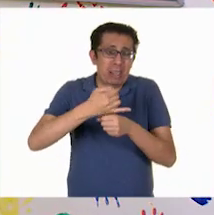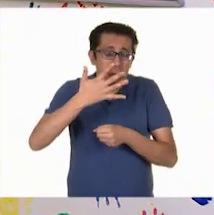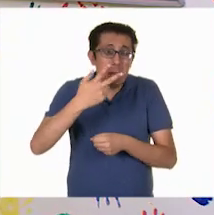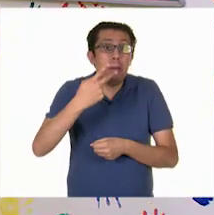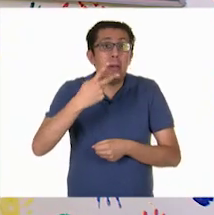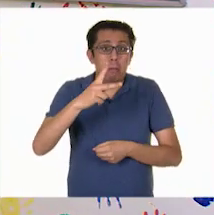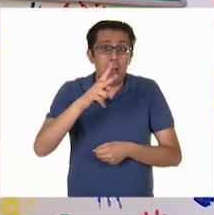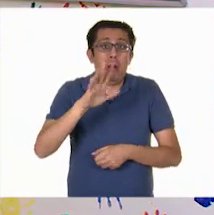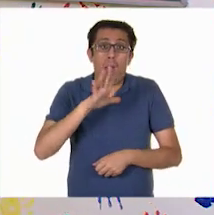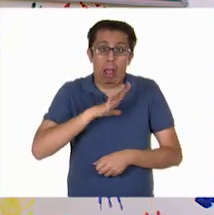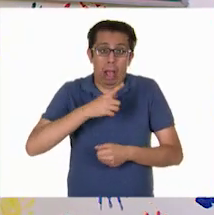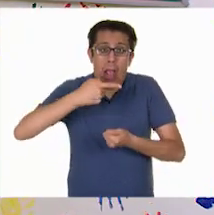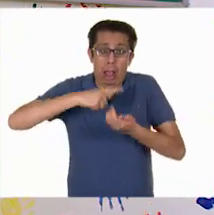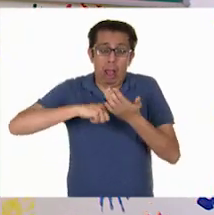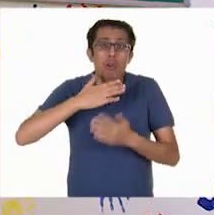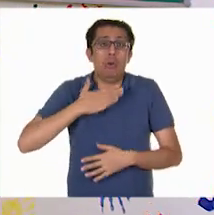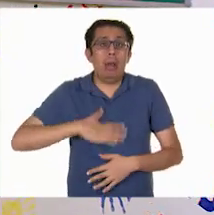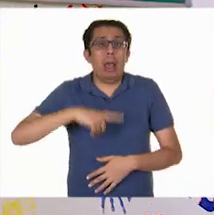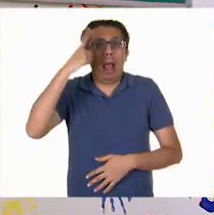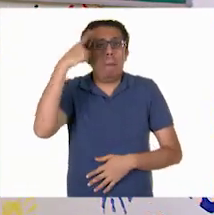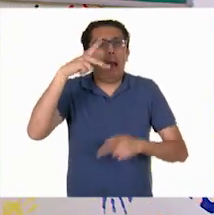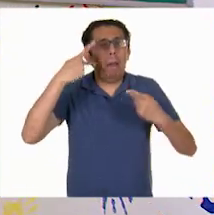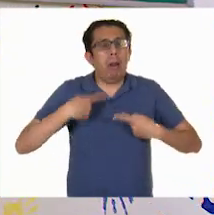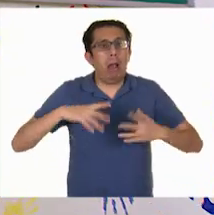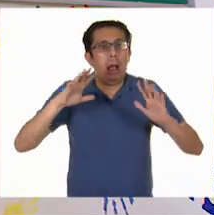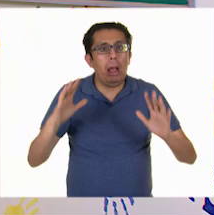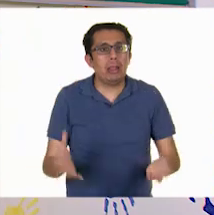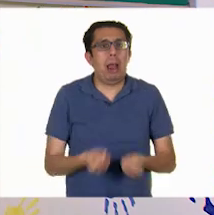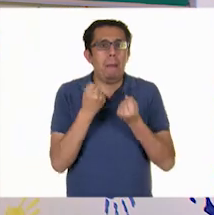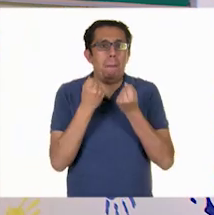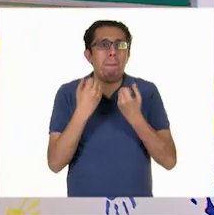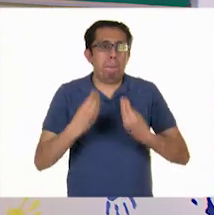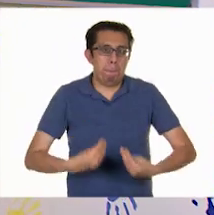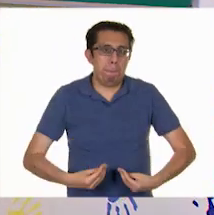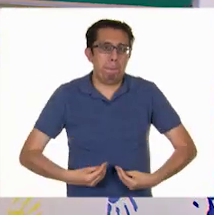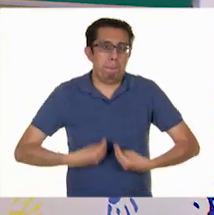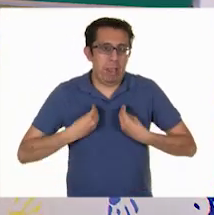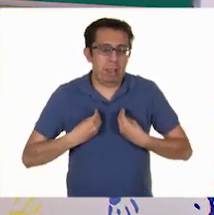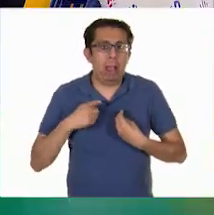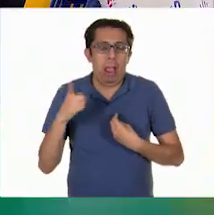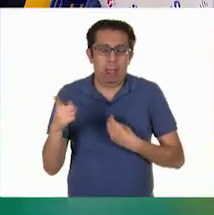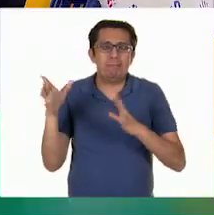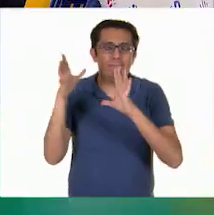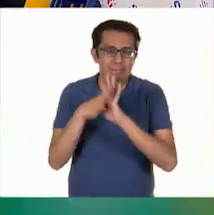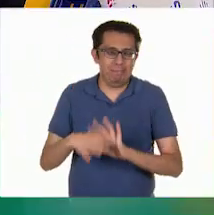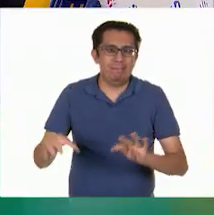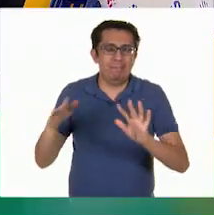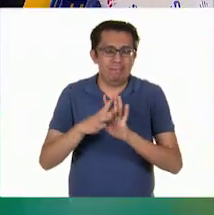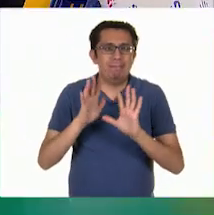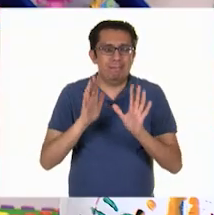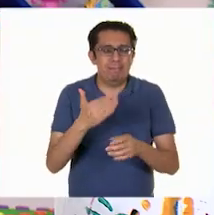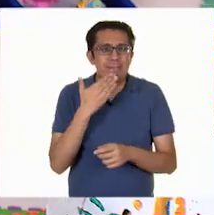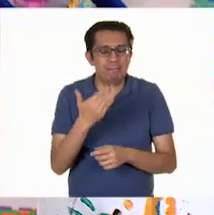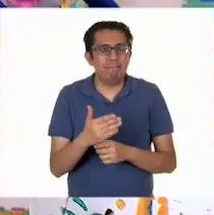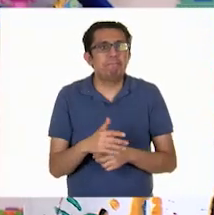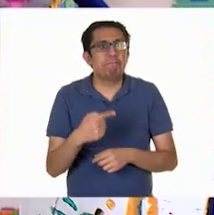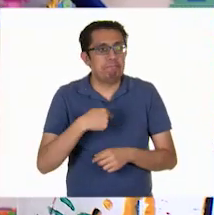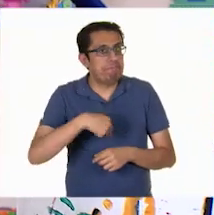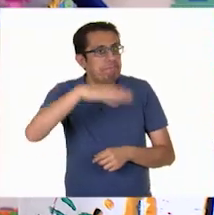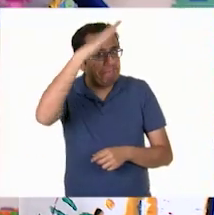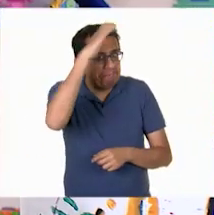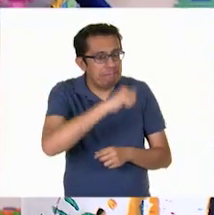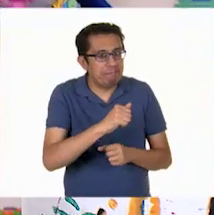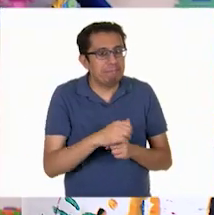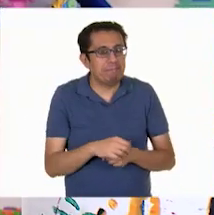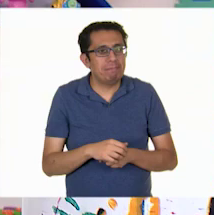en cuanto que salva la vida de las personas. Y de alguna manera, pues Iván lo dijo, ¿verdad? Uh-huh, concuerdo con ello. Y pueden